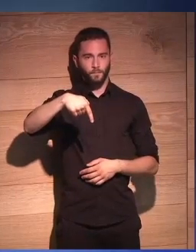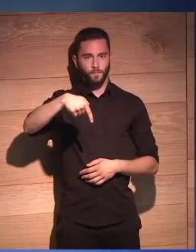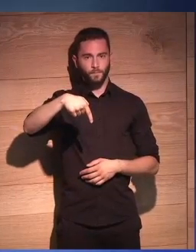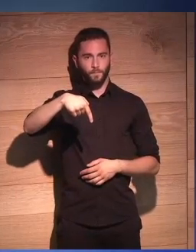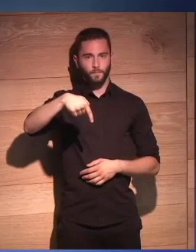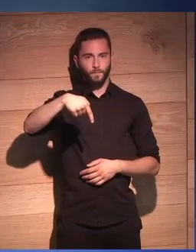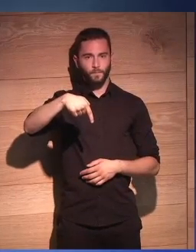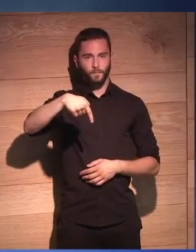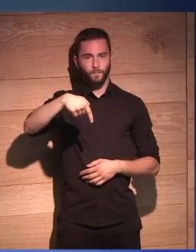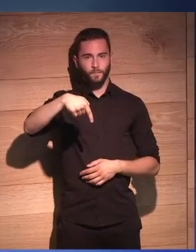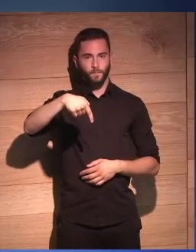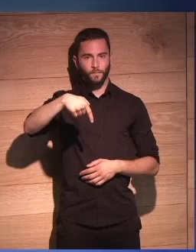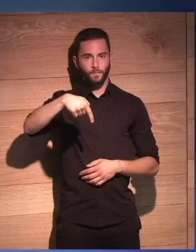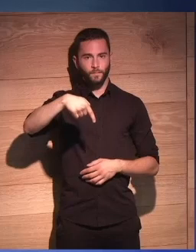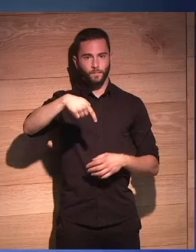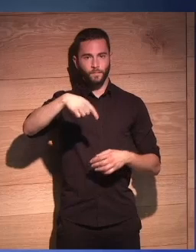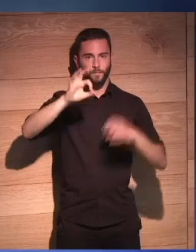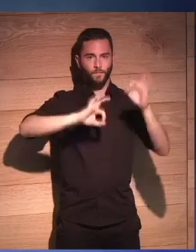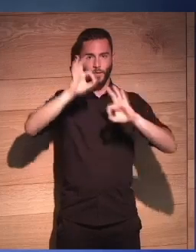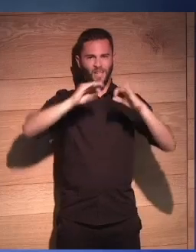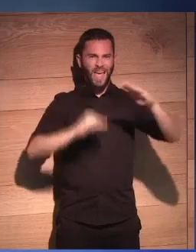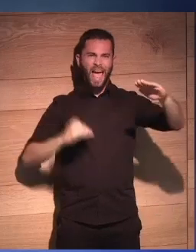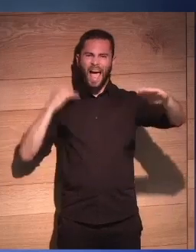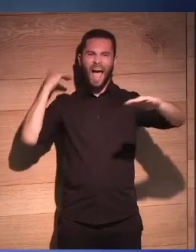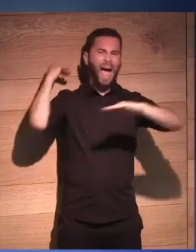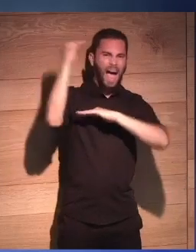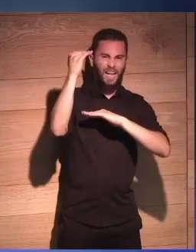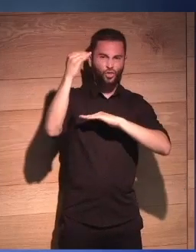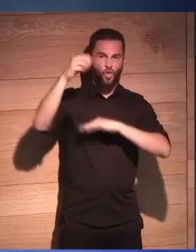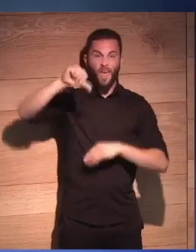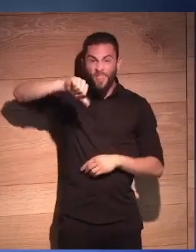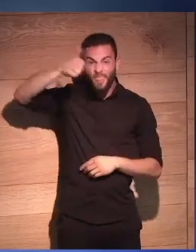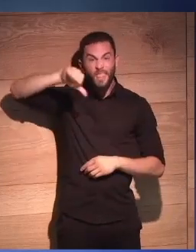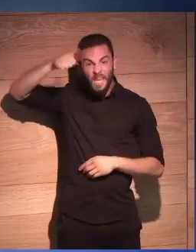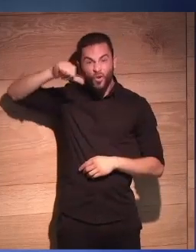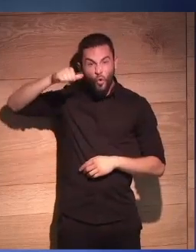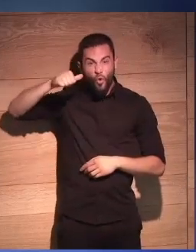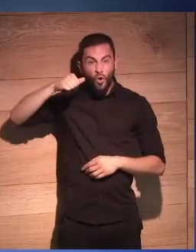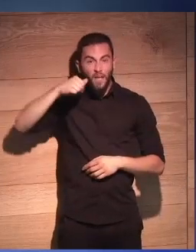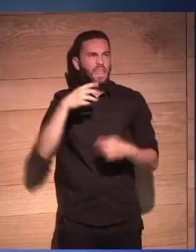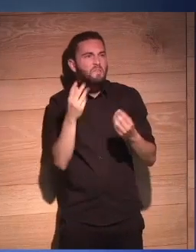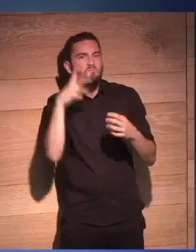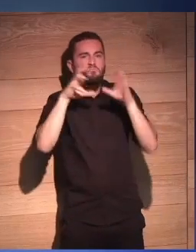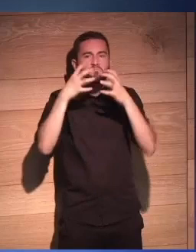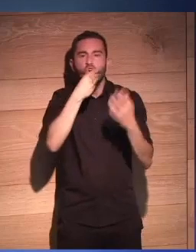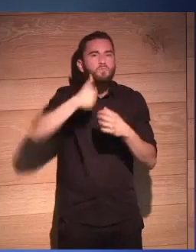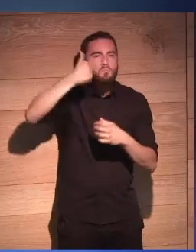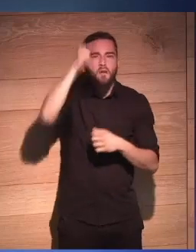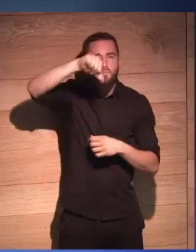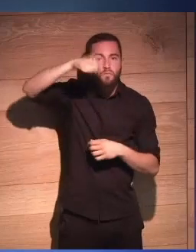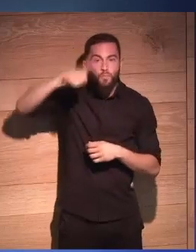tienen la tasa más alta de cirugía plástica del mundo, ¿no? Y eso no es señal de una